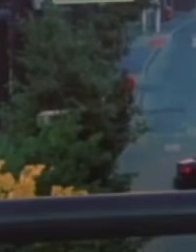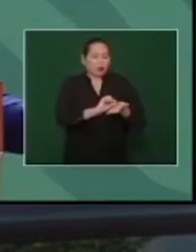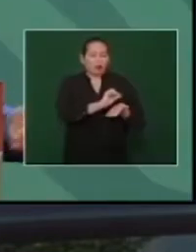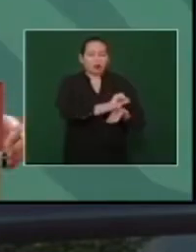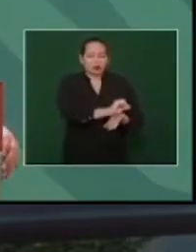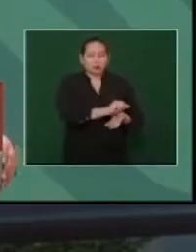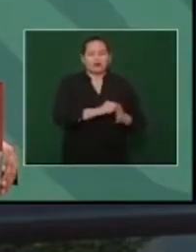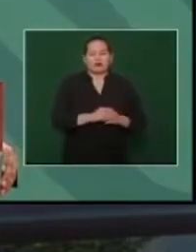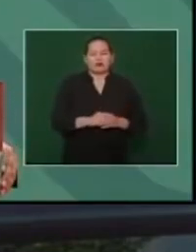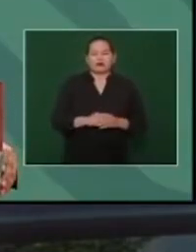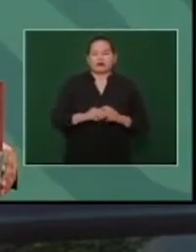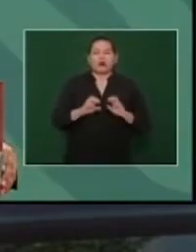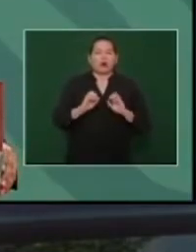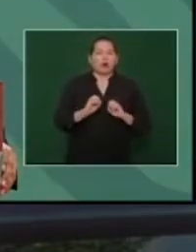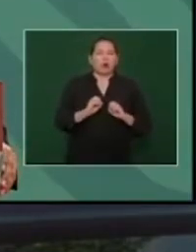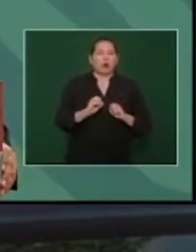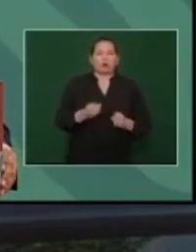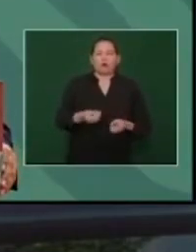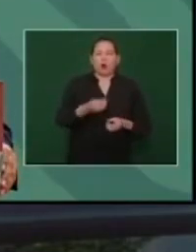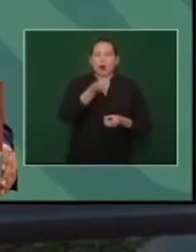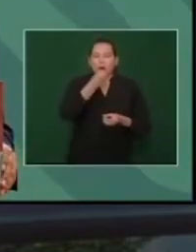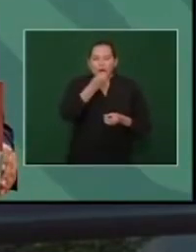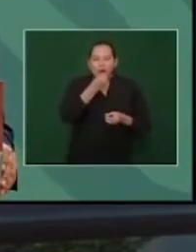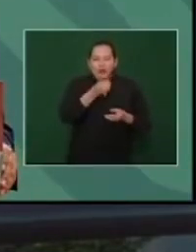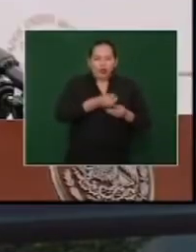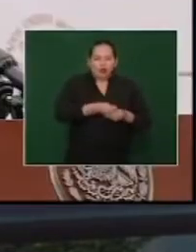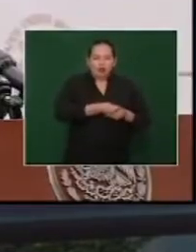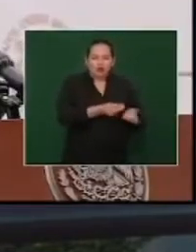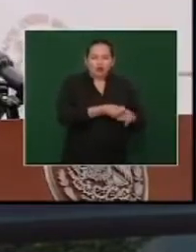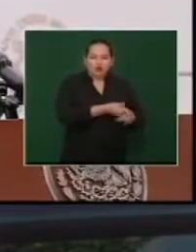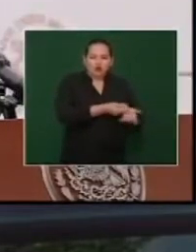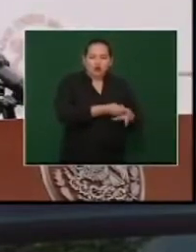tomarlo, porque Puebla era una de las capitales, era un